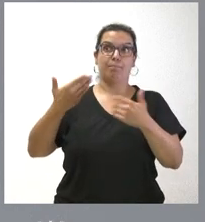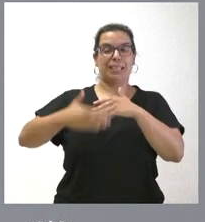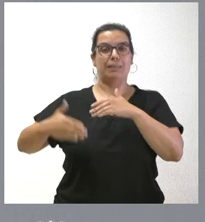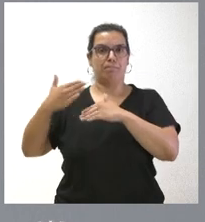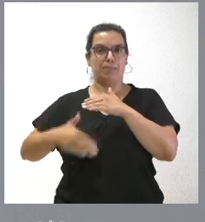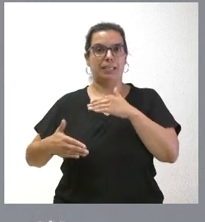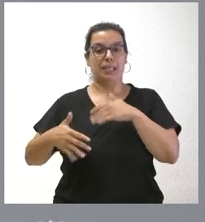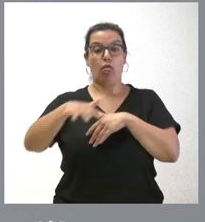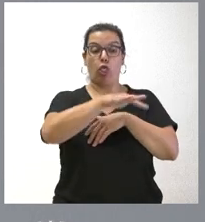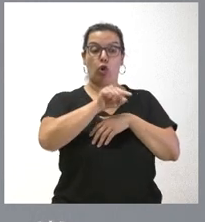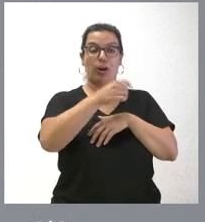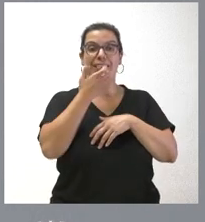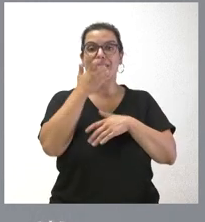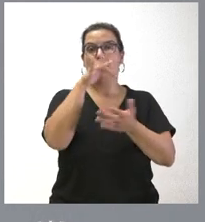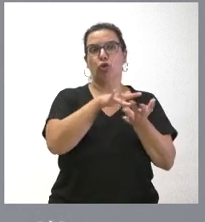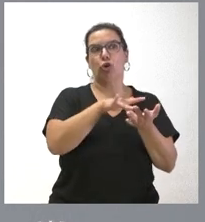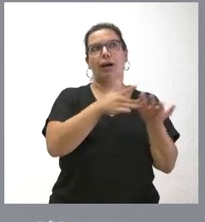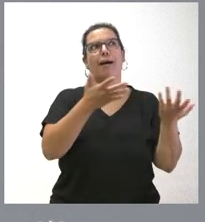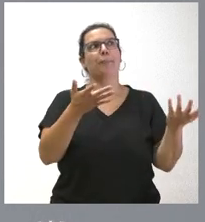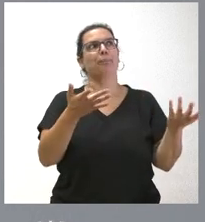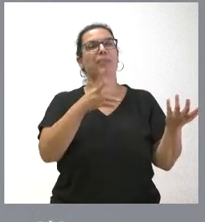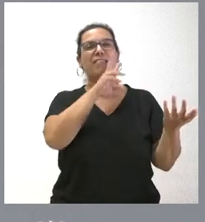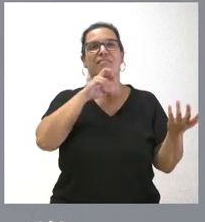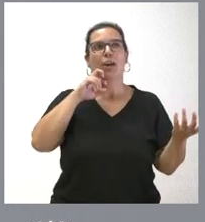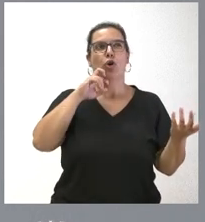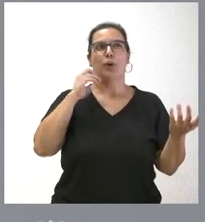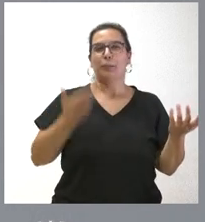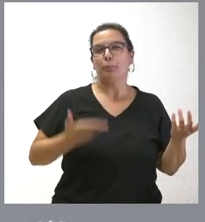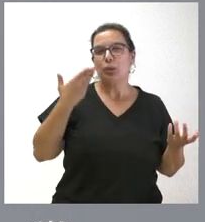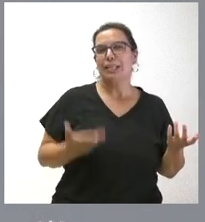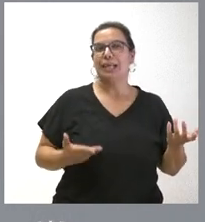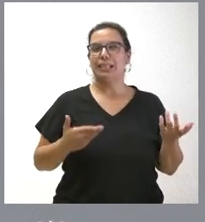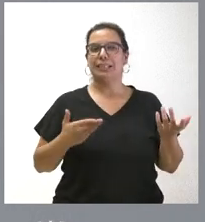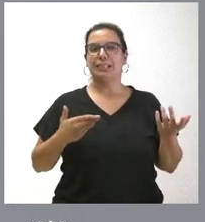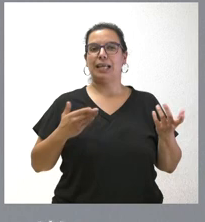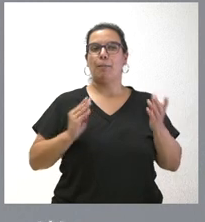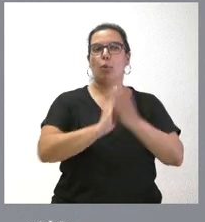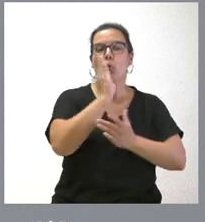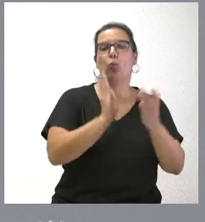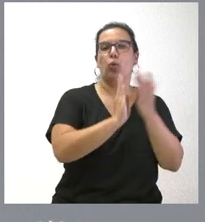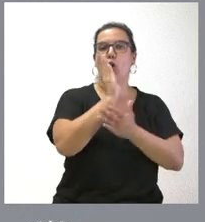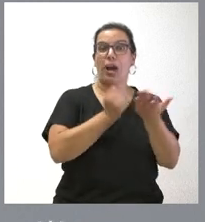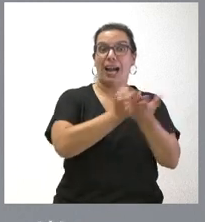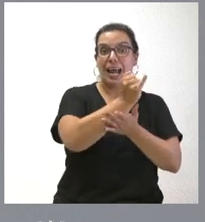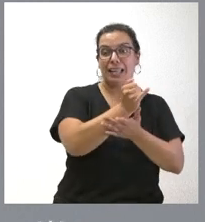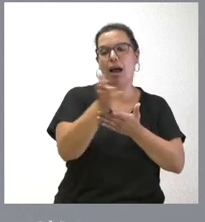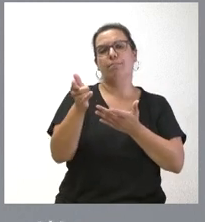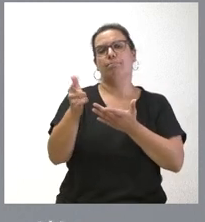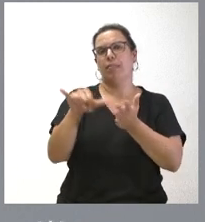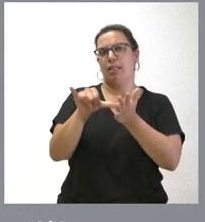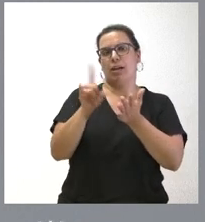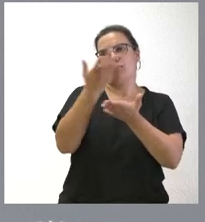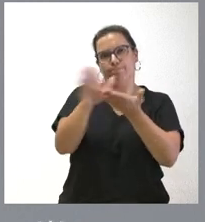lugares o sitios de alto valor desde el punto de vista de la producción agraria En todo caso